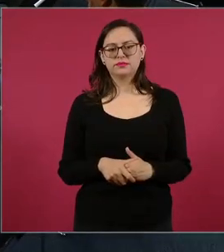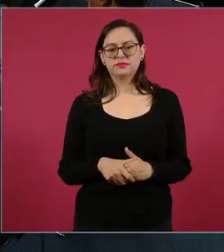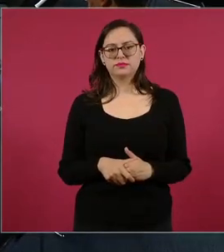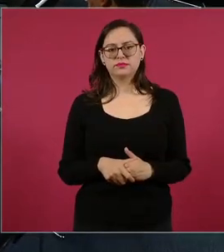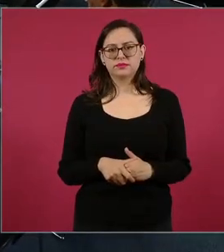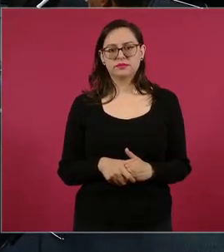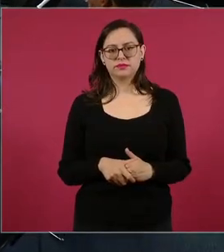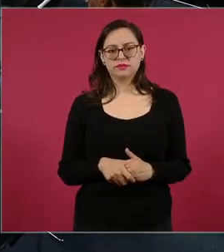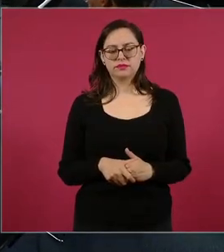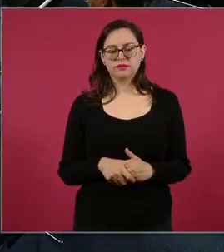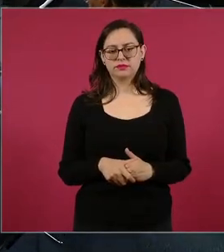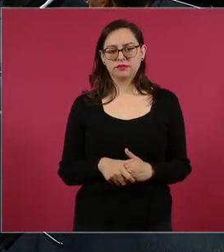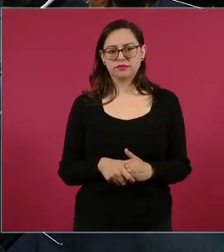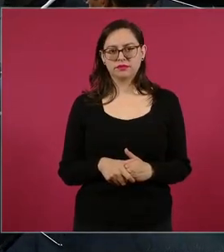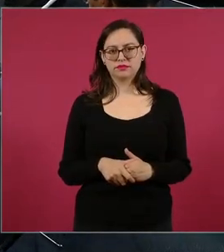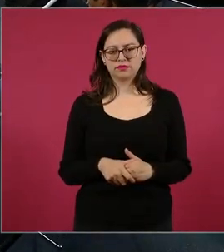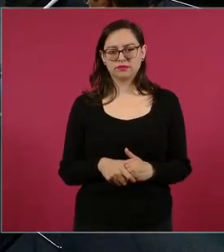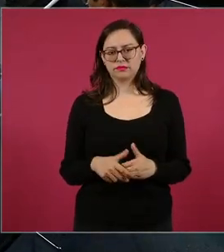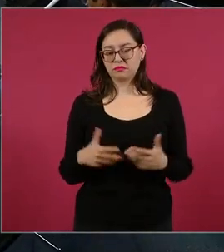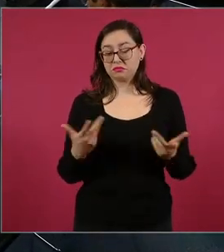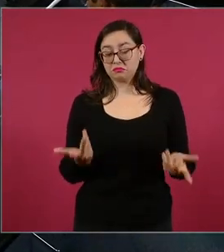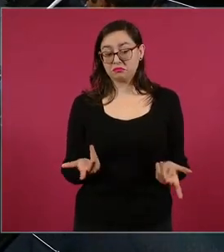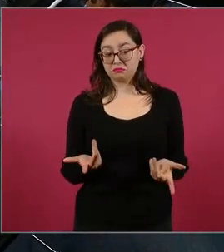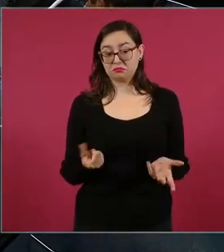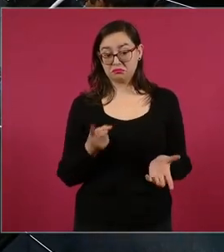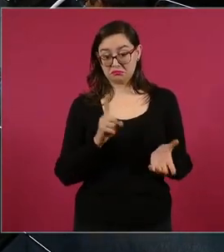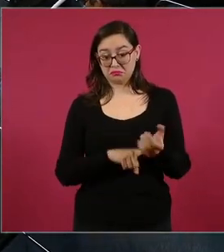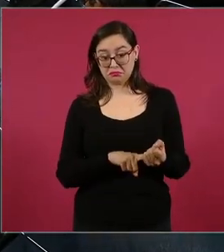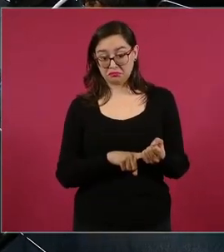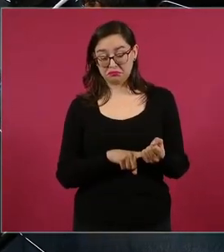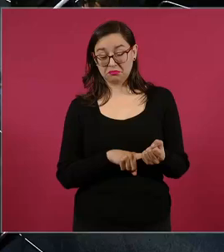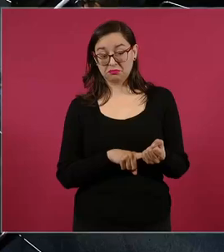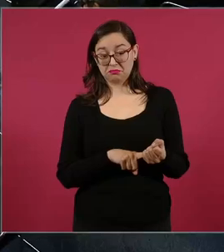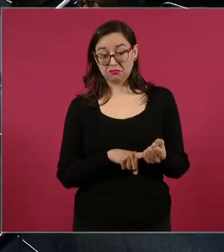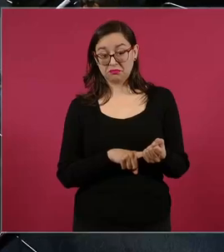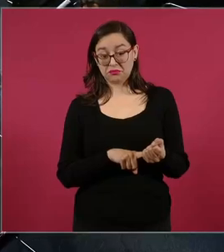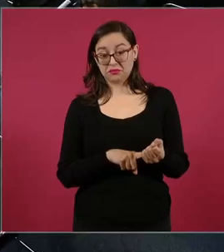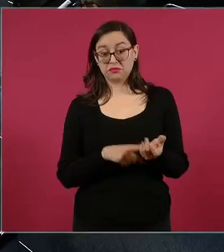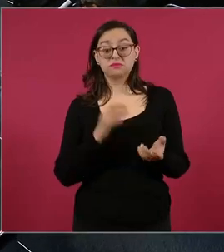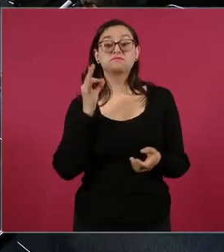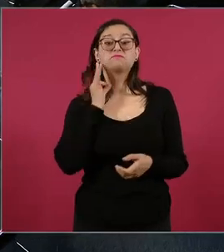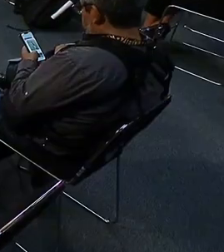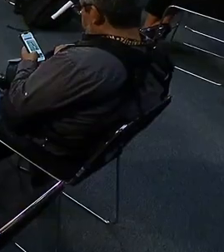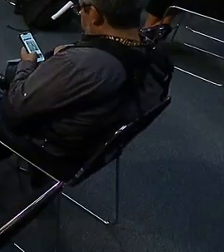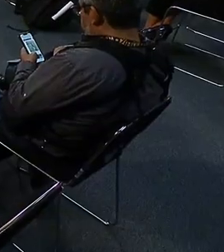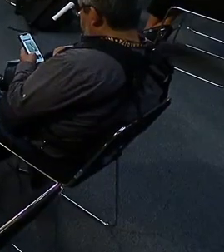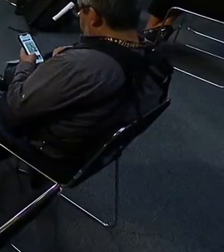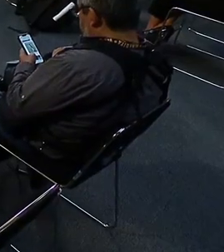y que según la acusación de la Fiscalía